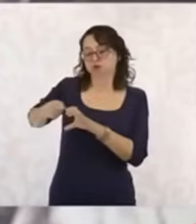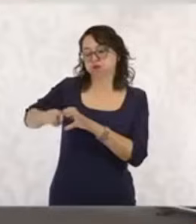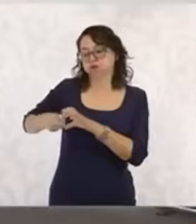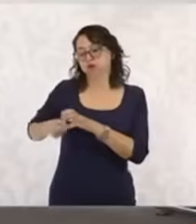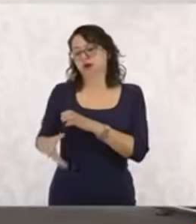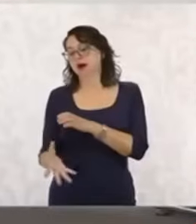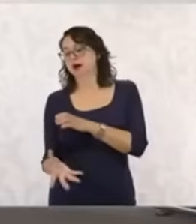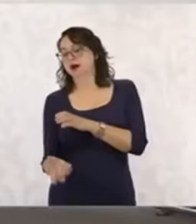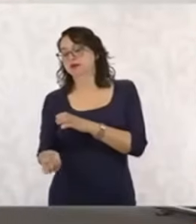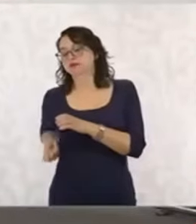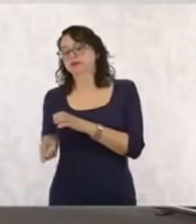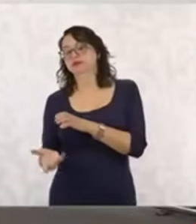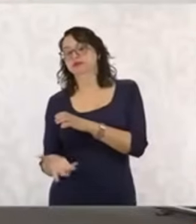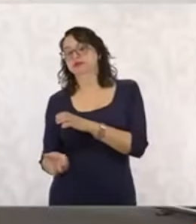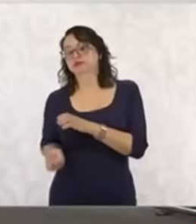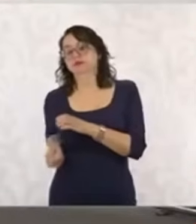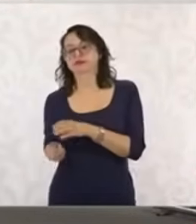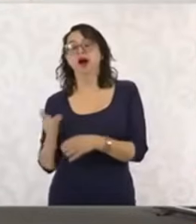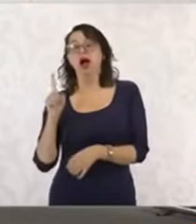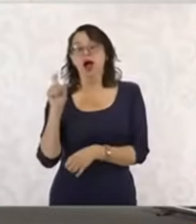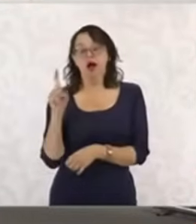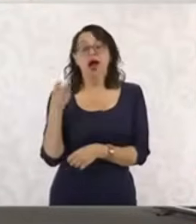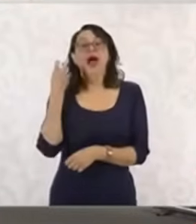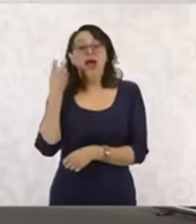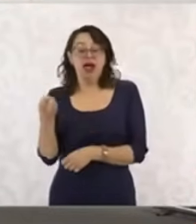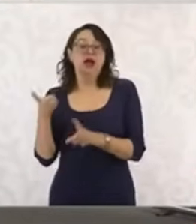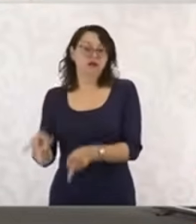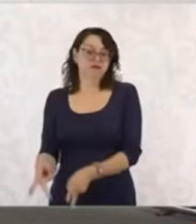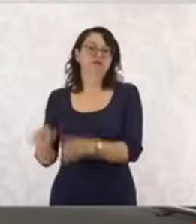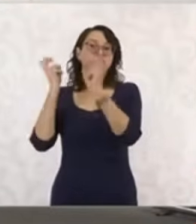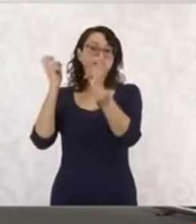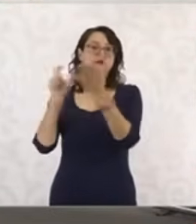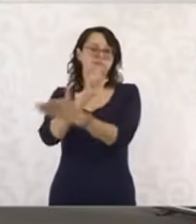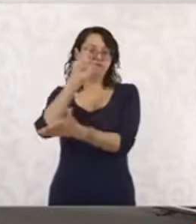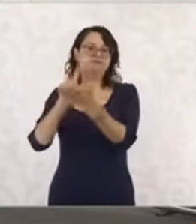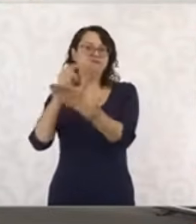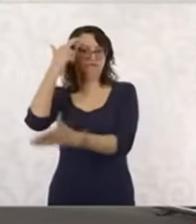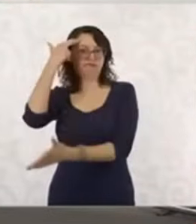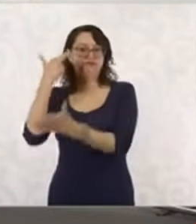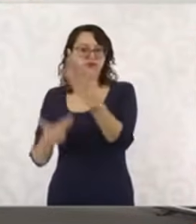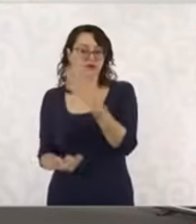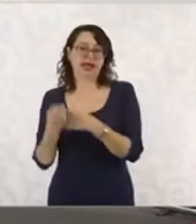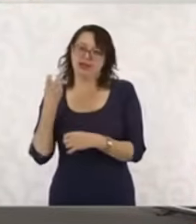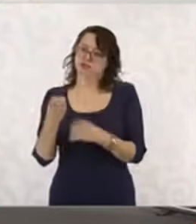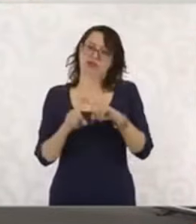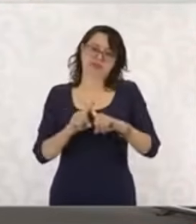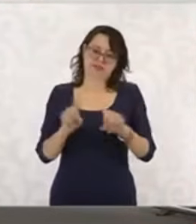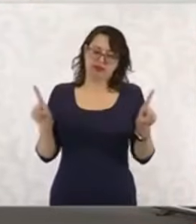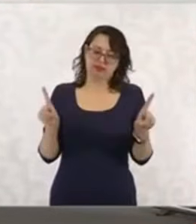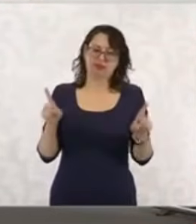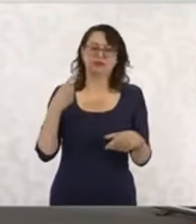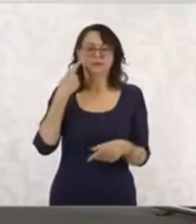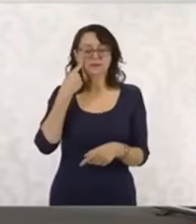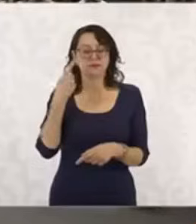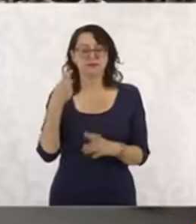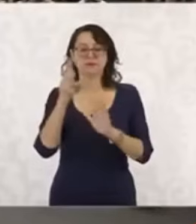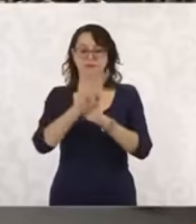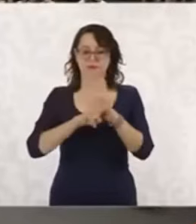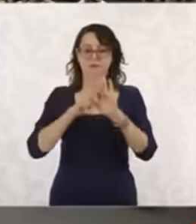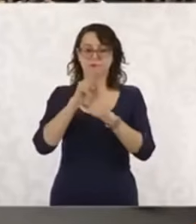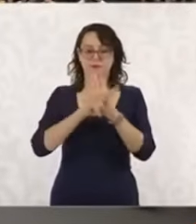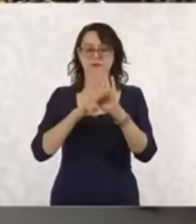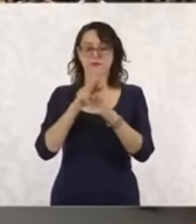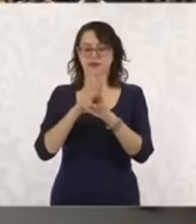un delito y vamos a ver un video para que ustedes vean y para que podamos dejar claro cómo está. 2 ejemplos